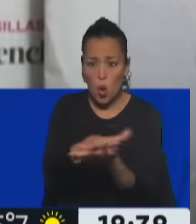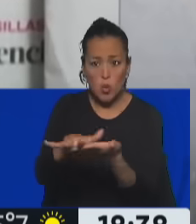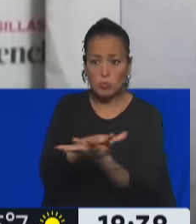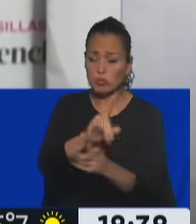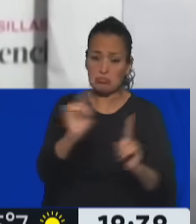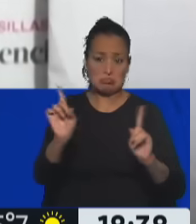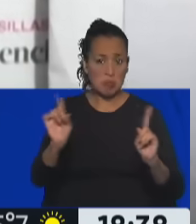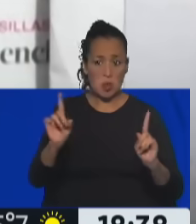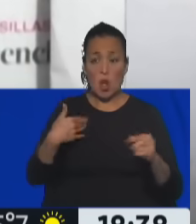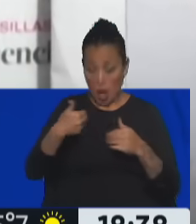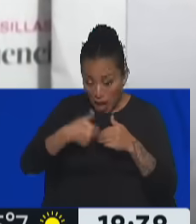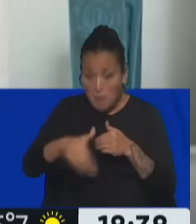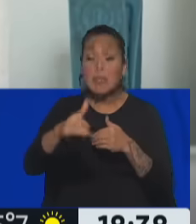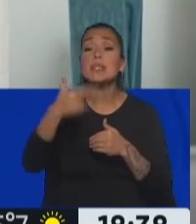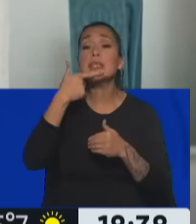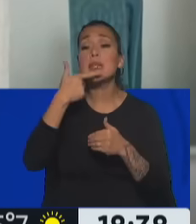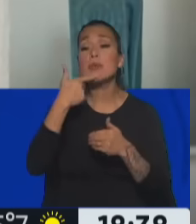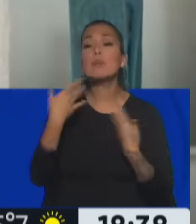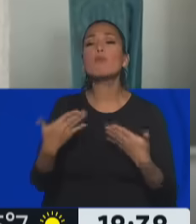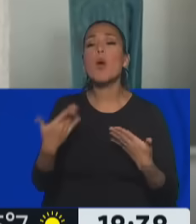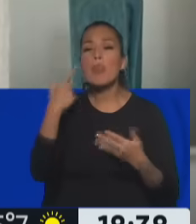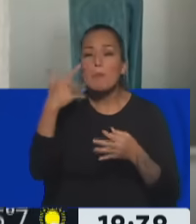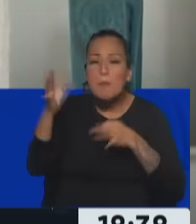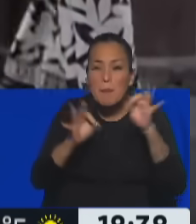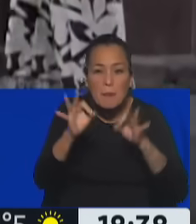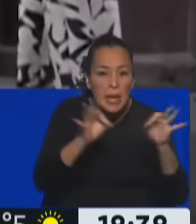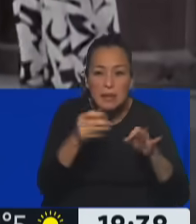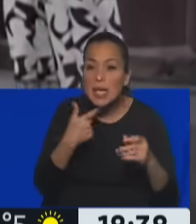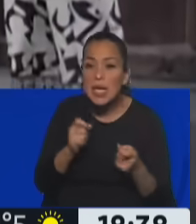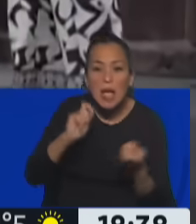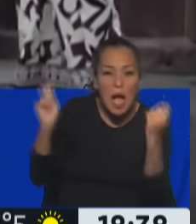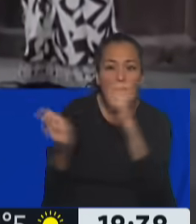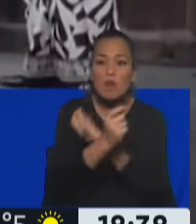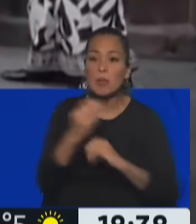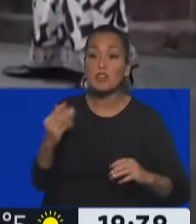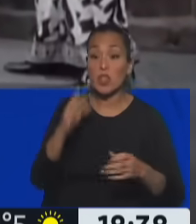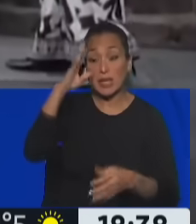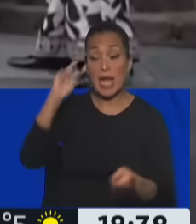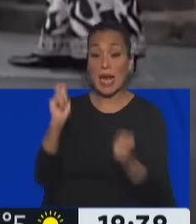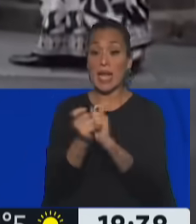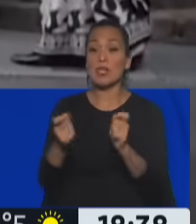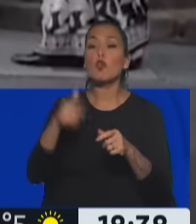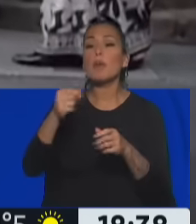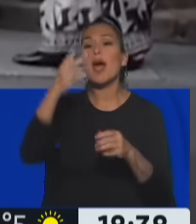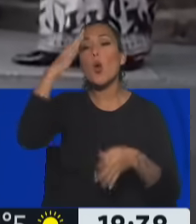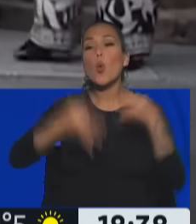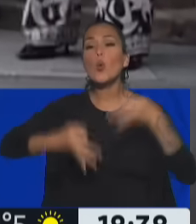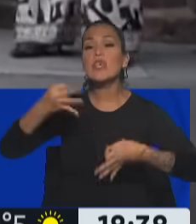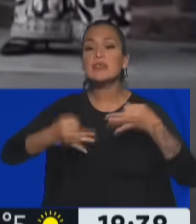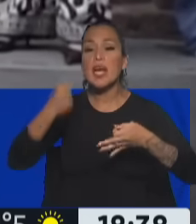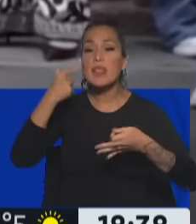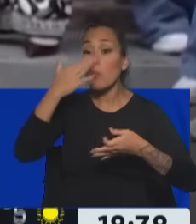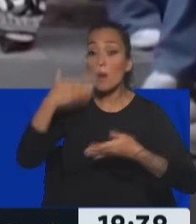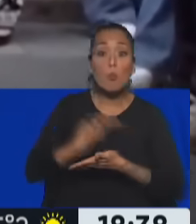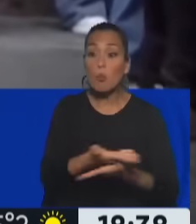partir de septiembre se podrá medir el grado de transformación que generó la reforma judicial y que será sometida al veredicto popular